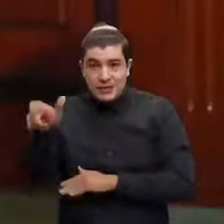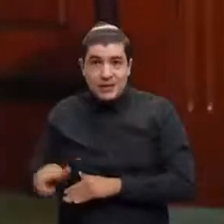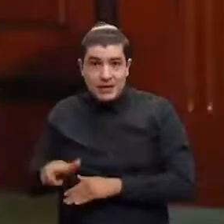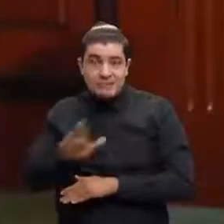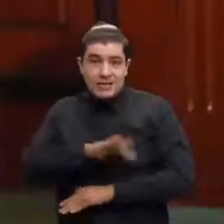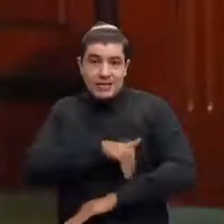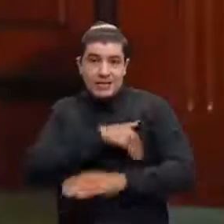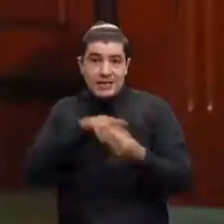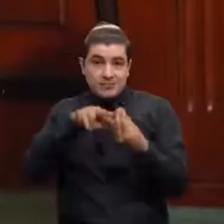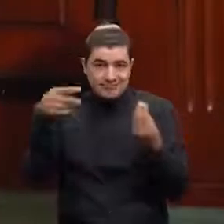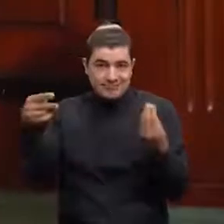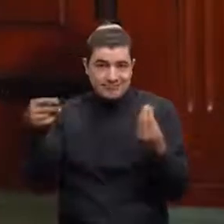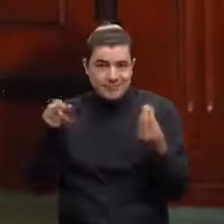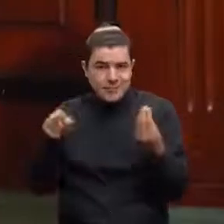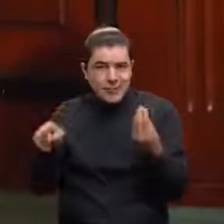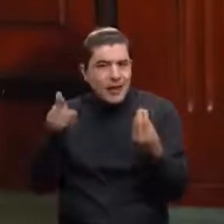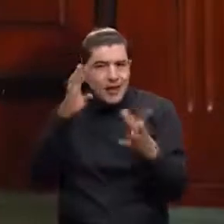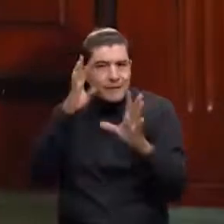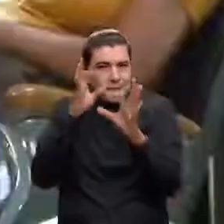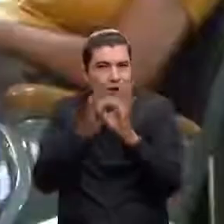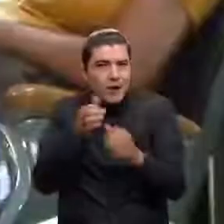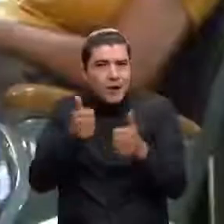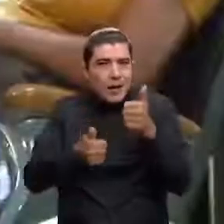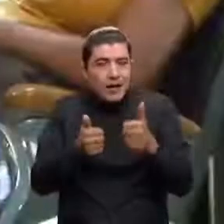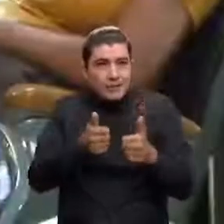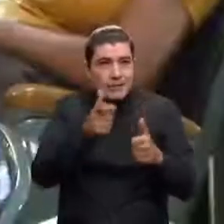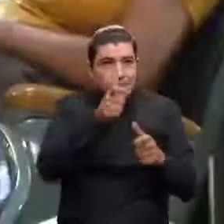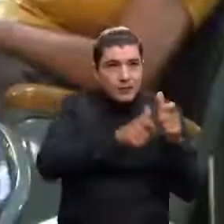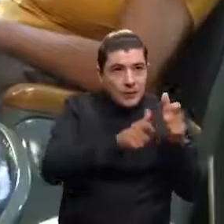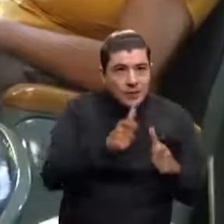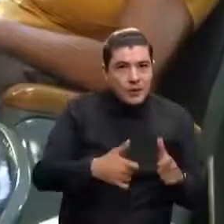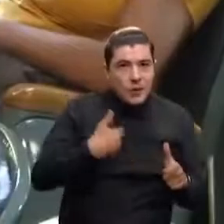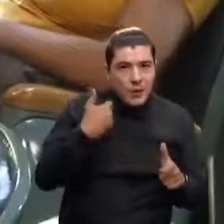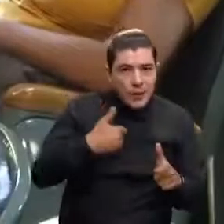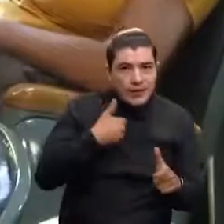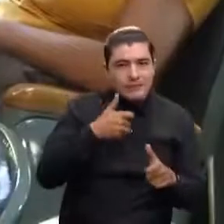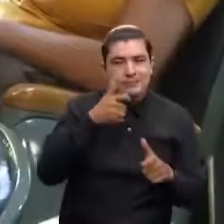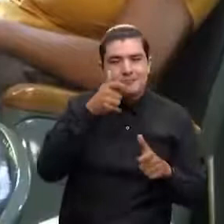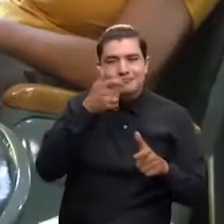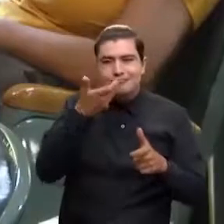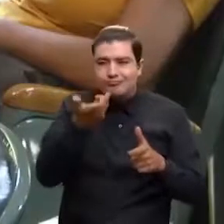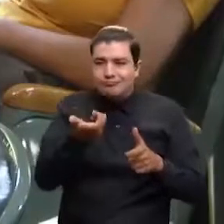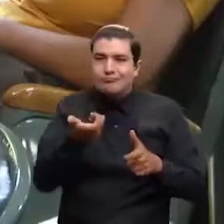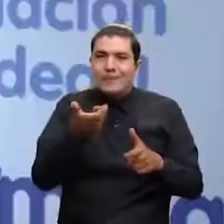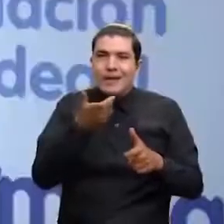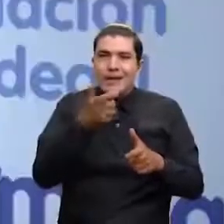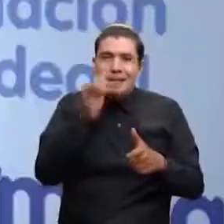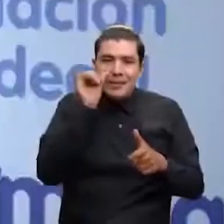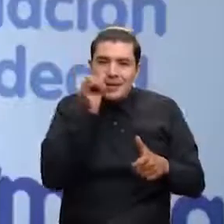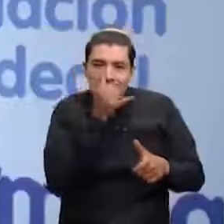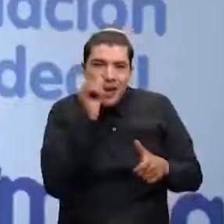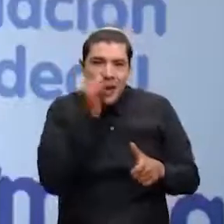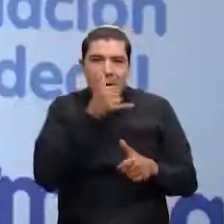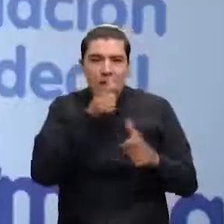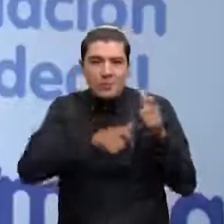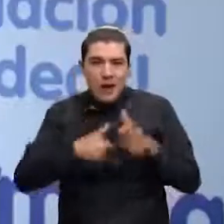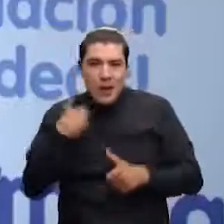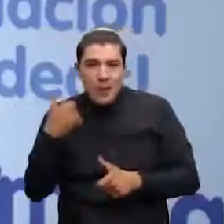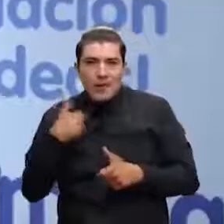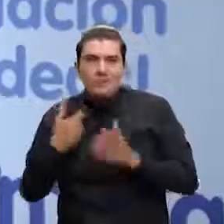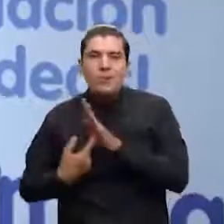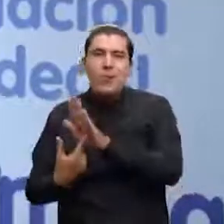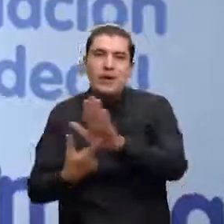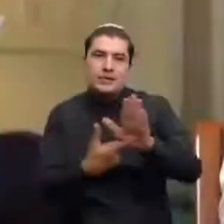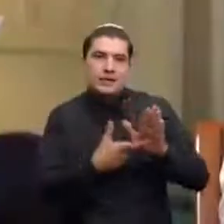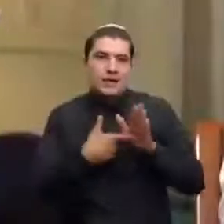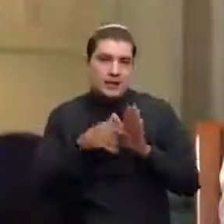a través del lente de los jóvenes, de la visión de los jóvenes y de las cámaras de los jóvenes, poder representar nuestro país con un ojo